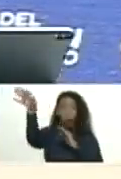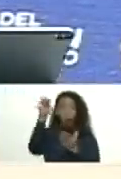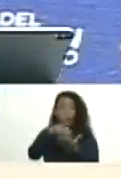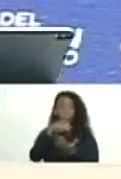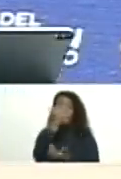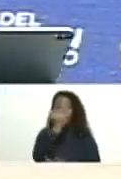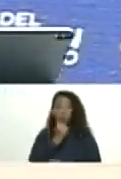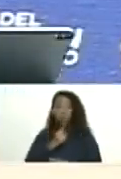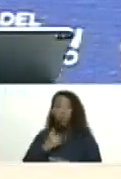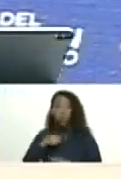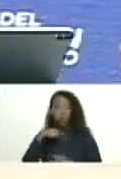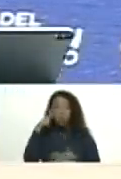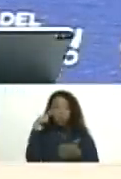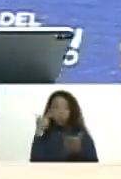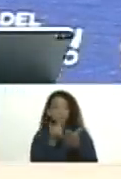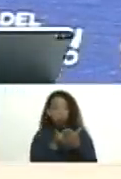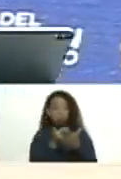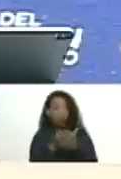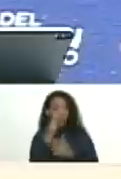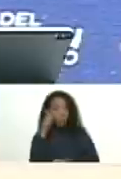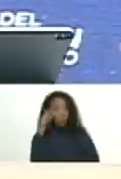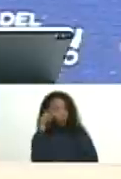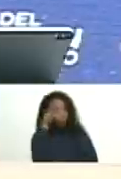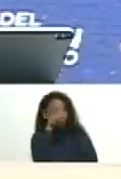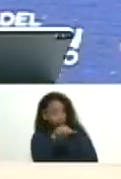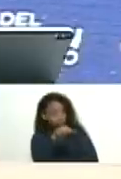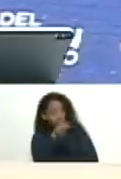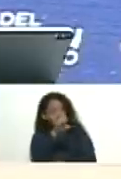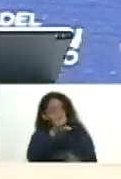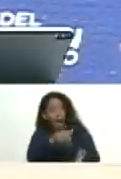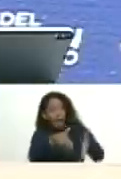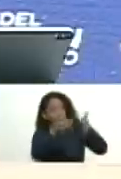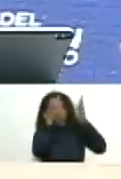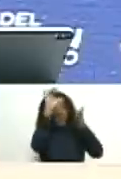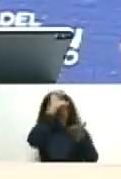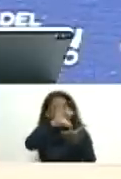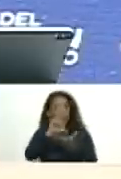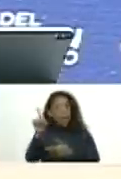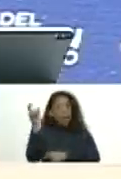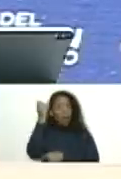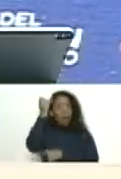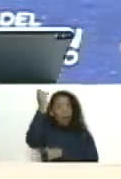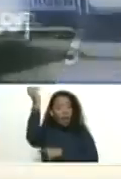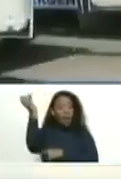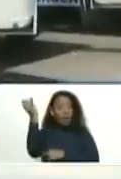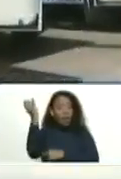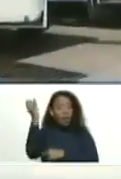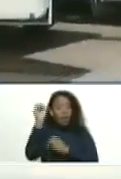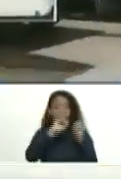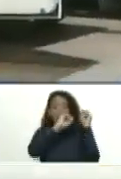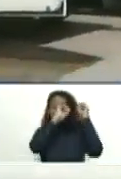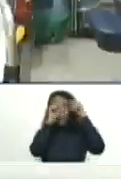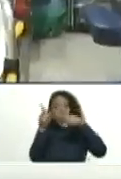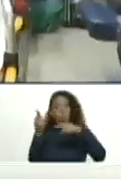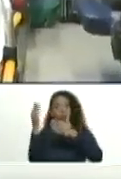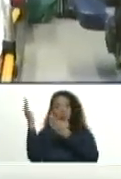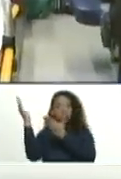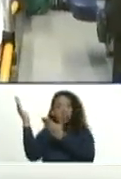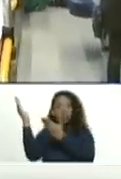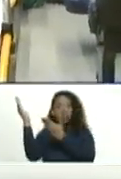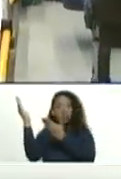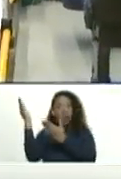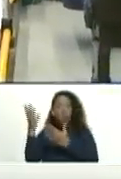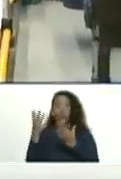ahí estuvimos, en la sede central de esta creación de Lacaba, pues. Muy a lo